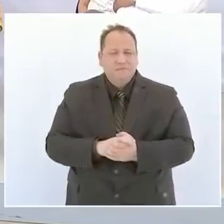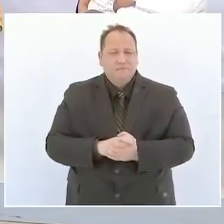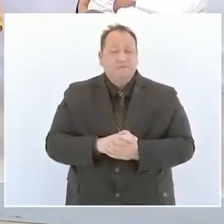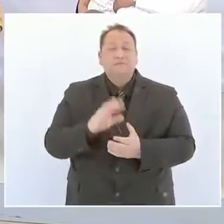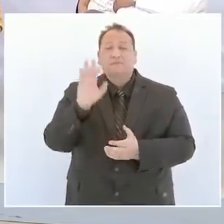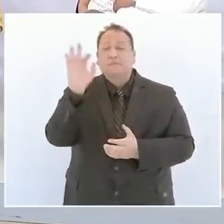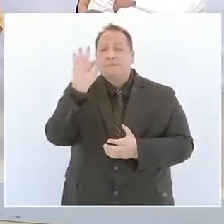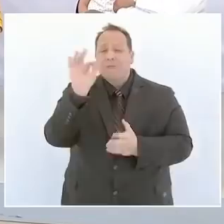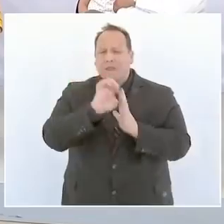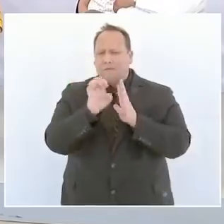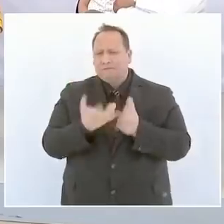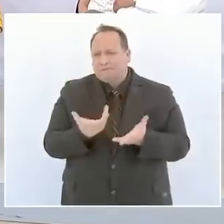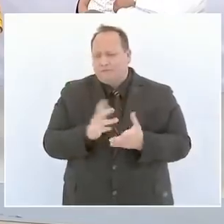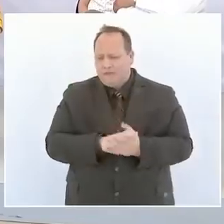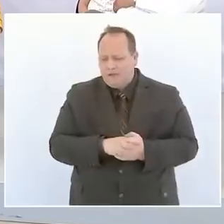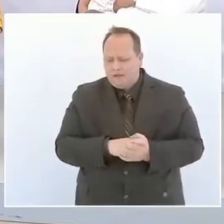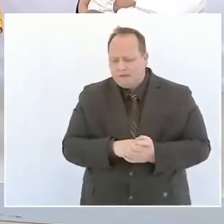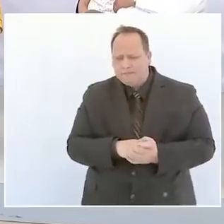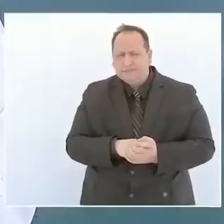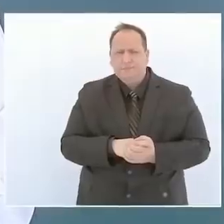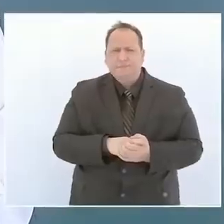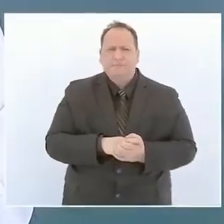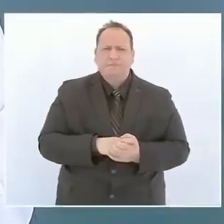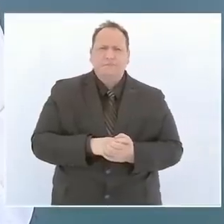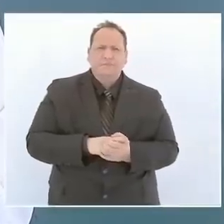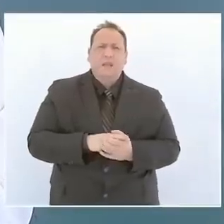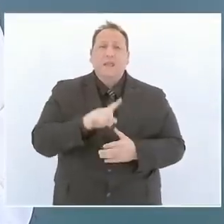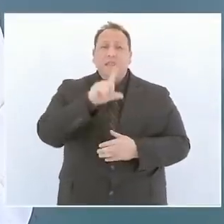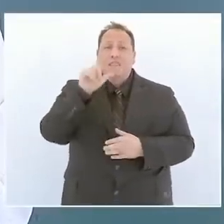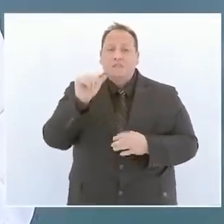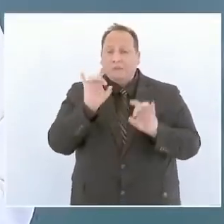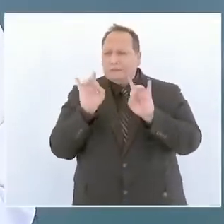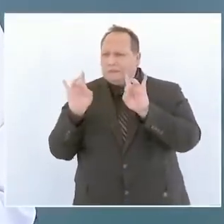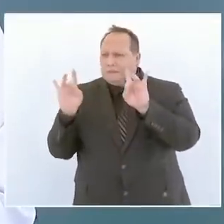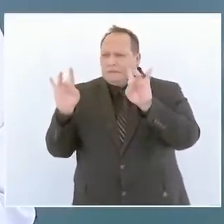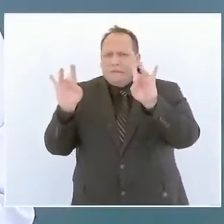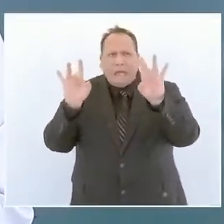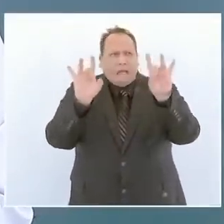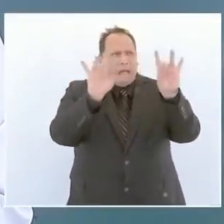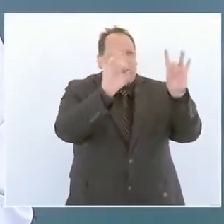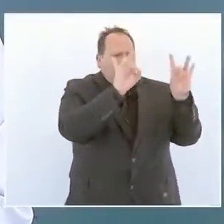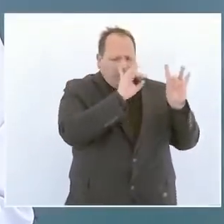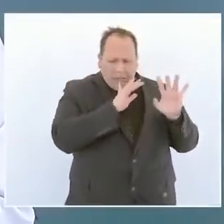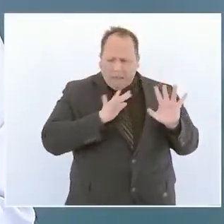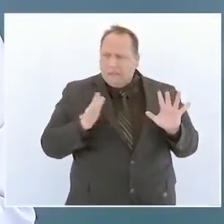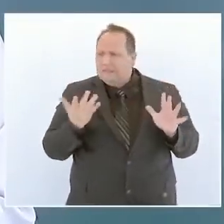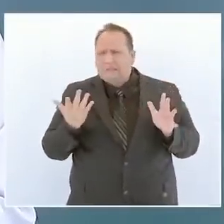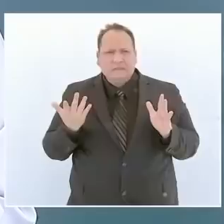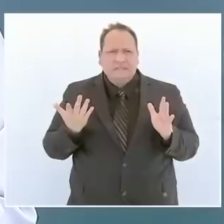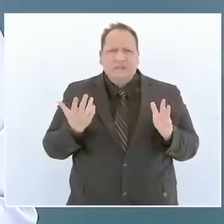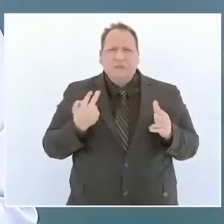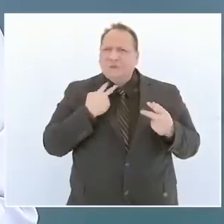si de por sí se desató la violencia,